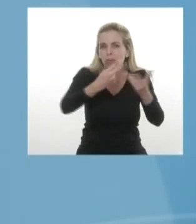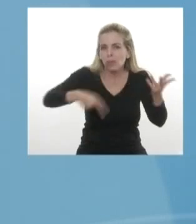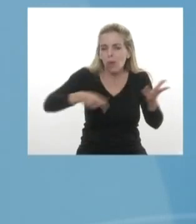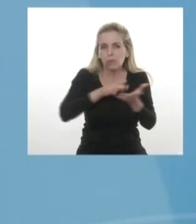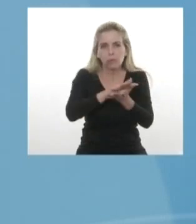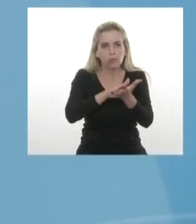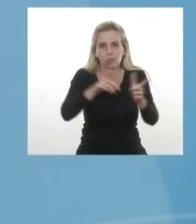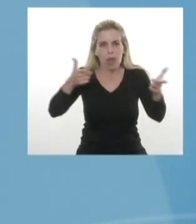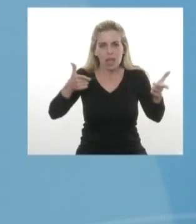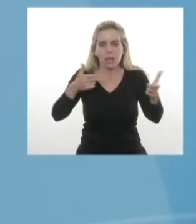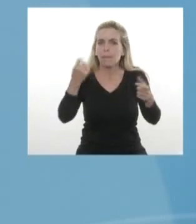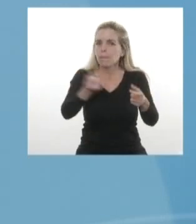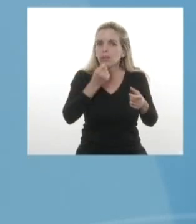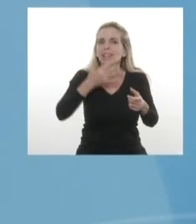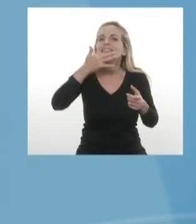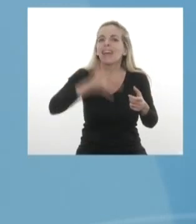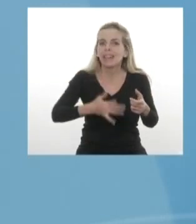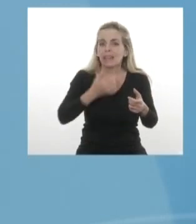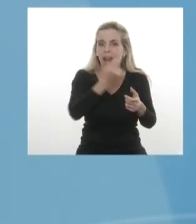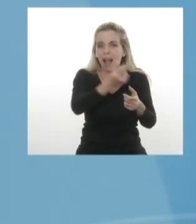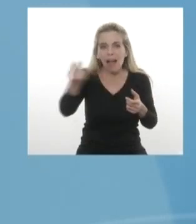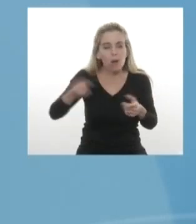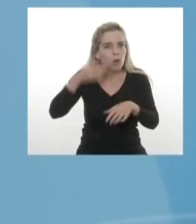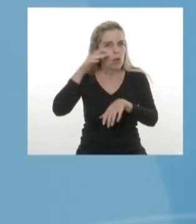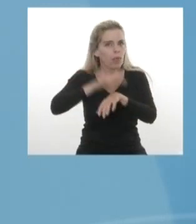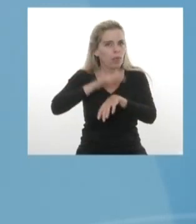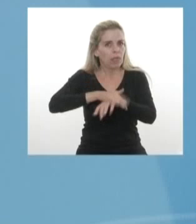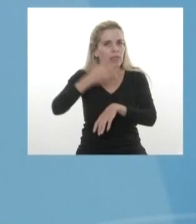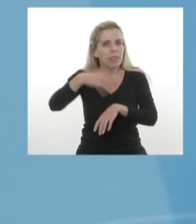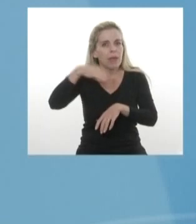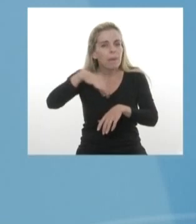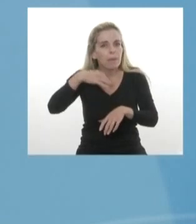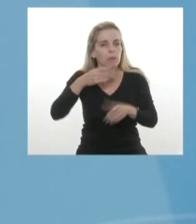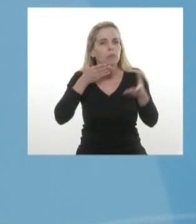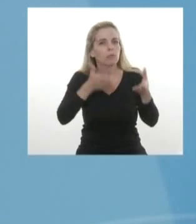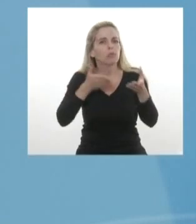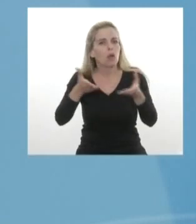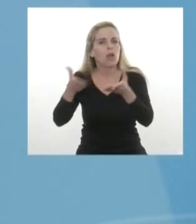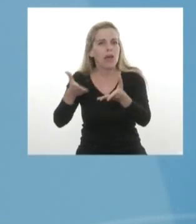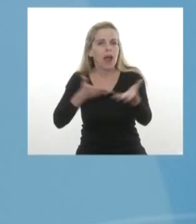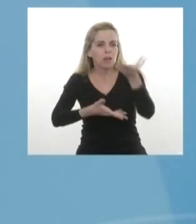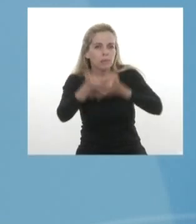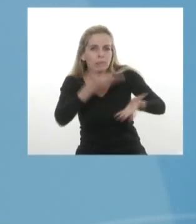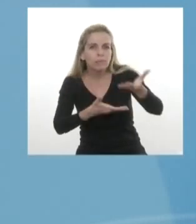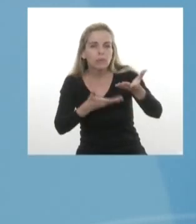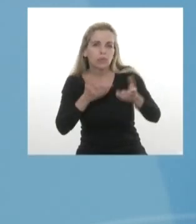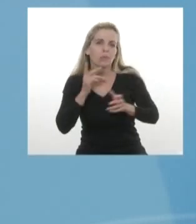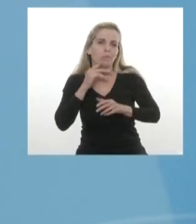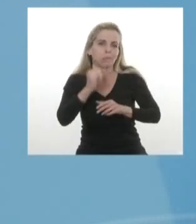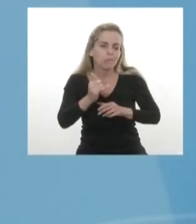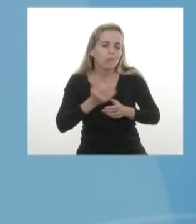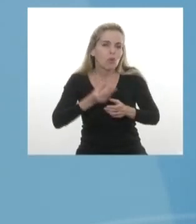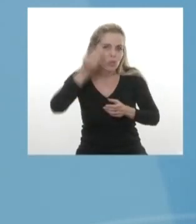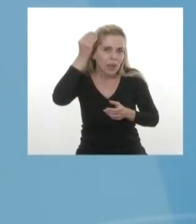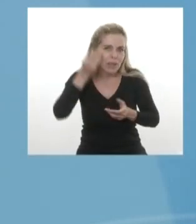necesario entender el deber que nos cabe de ser solidarios. Lo he dicho muchas veces,